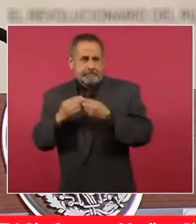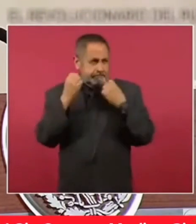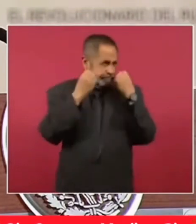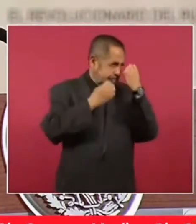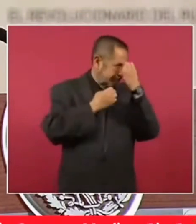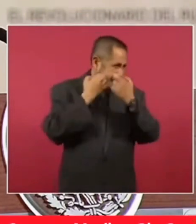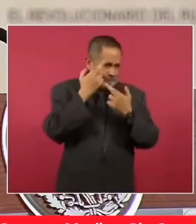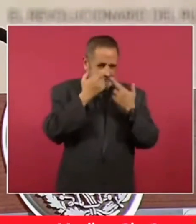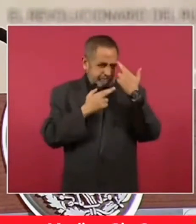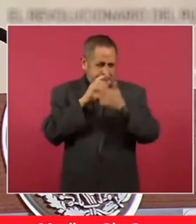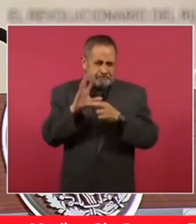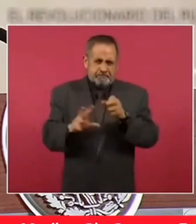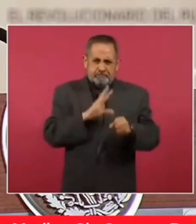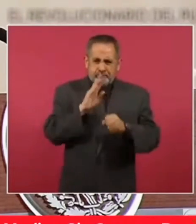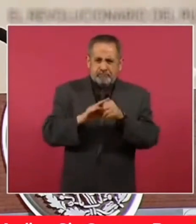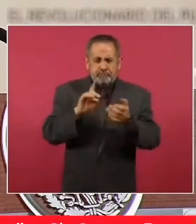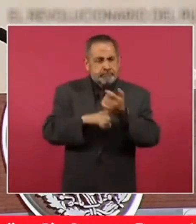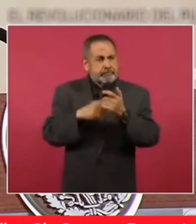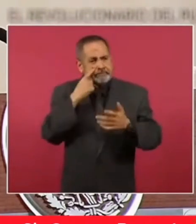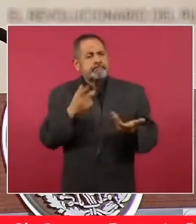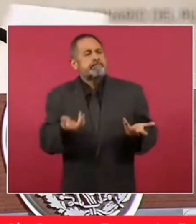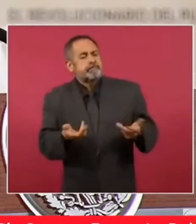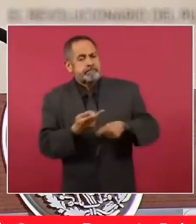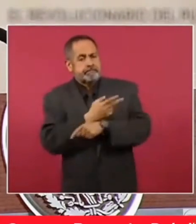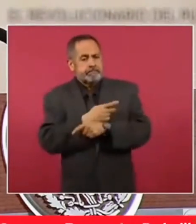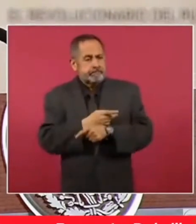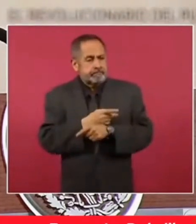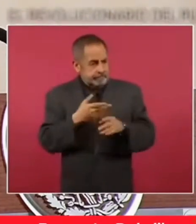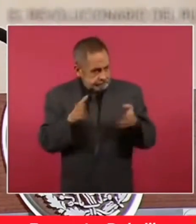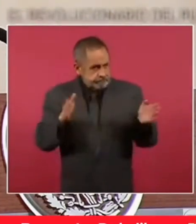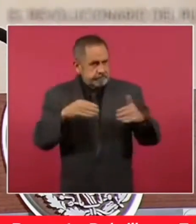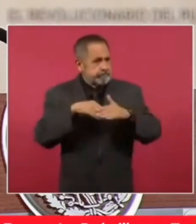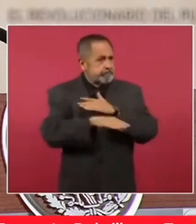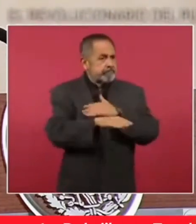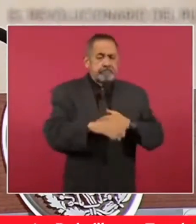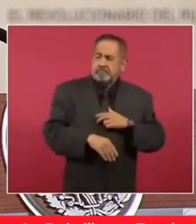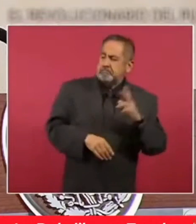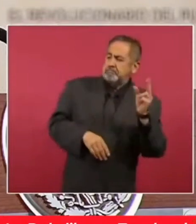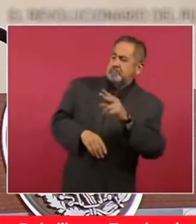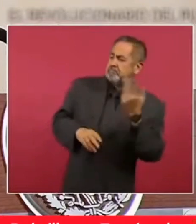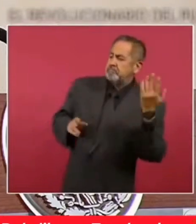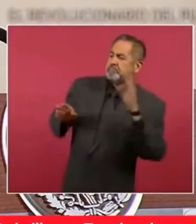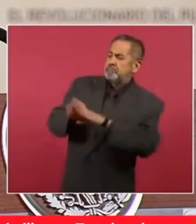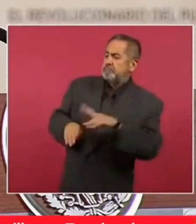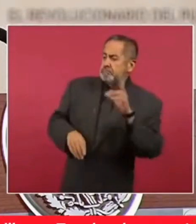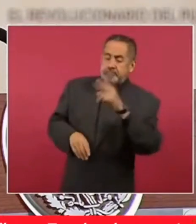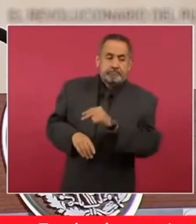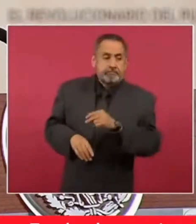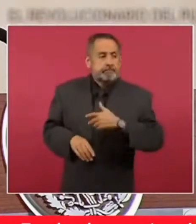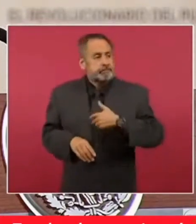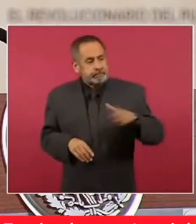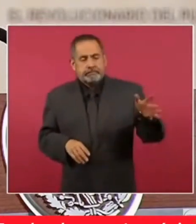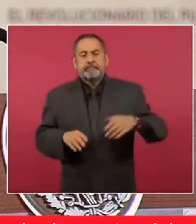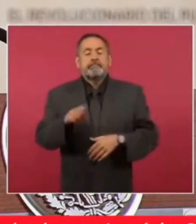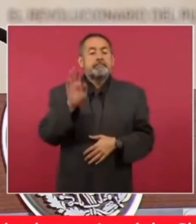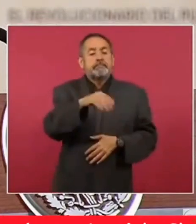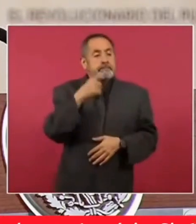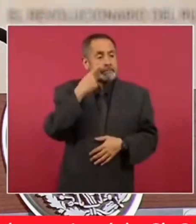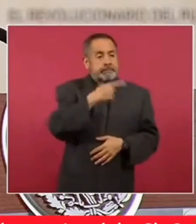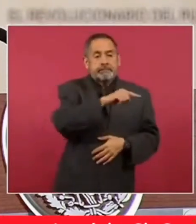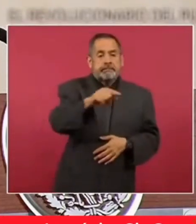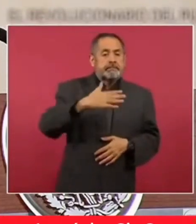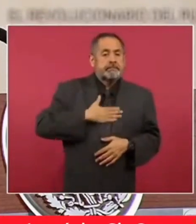todos los aspectos de estas gasolineras que no permitieron que se cumpliera con la ley. También seguimos viendo que los servicios sanitarios